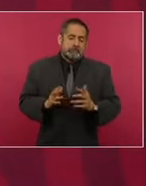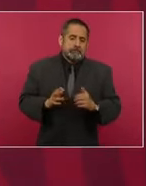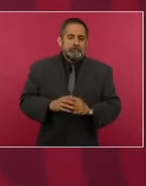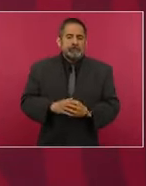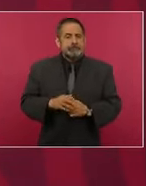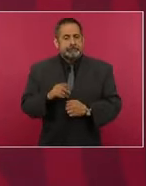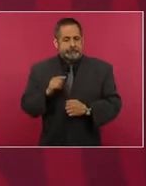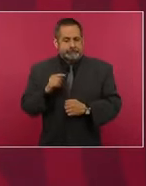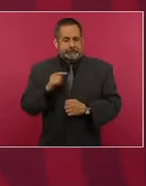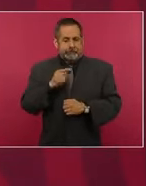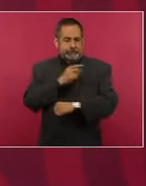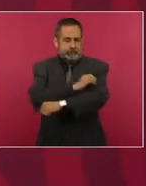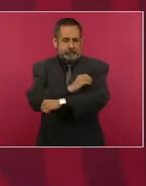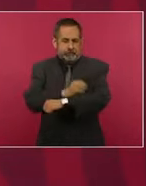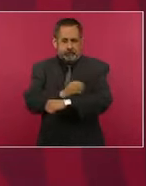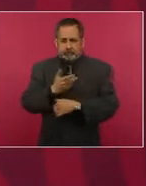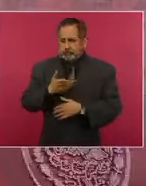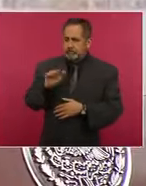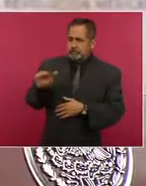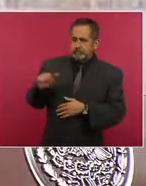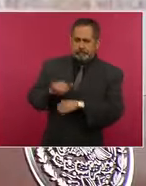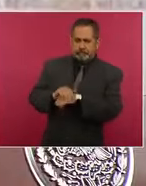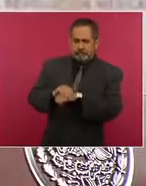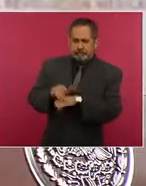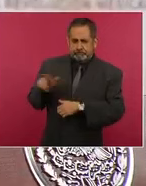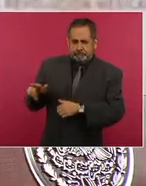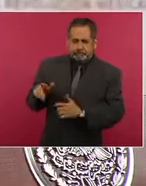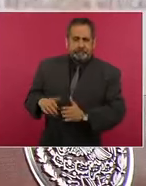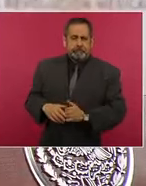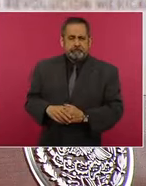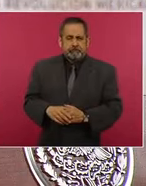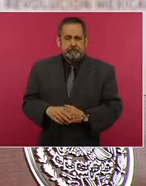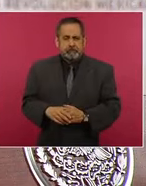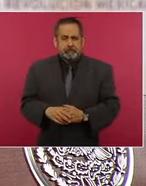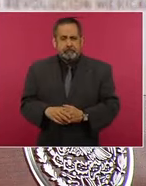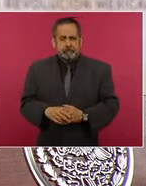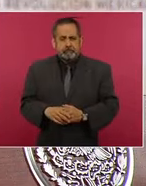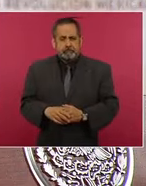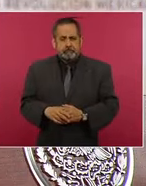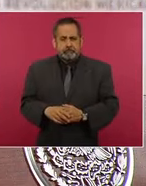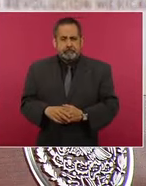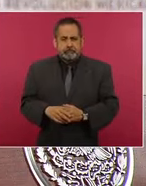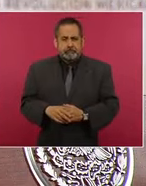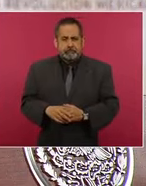que lo conocía muy bien que sacara